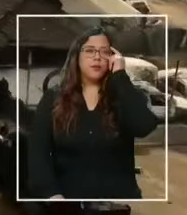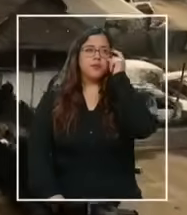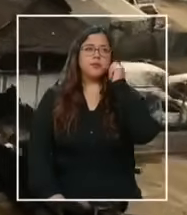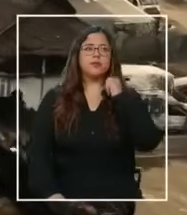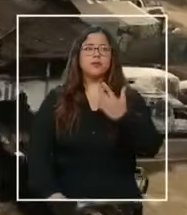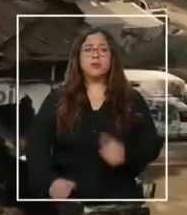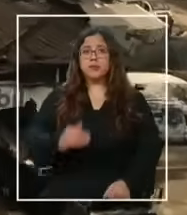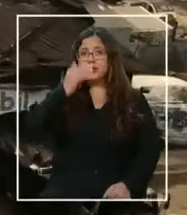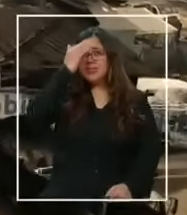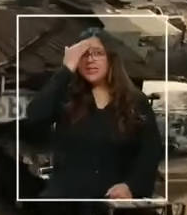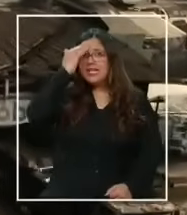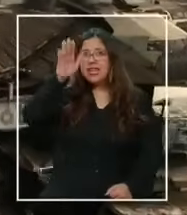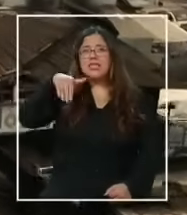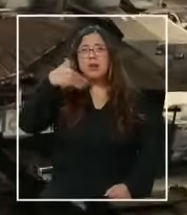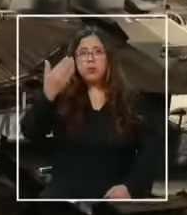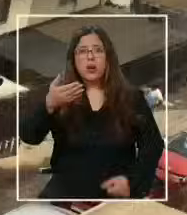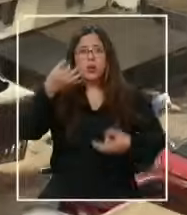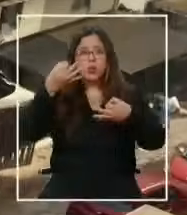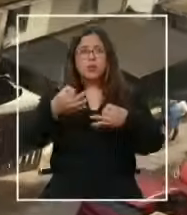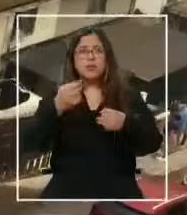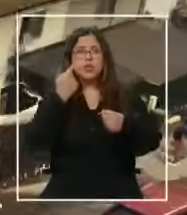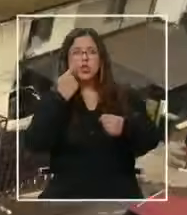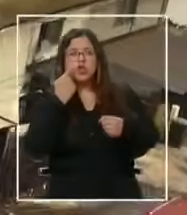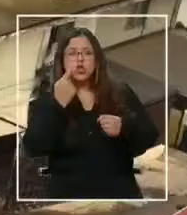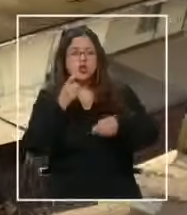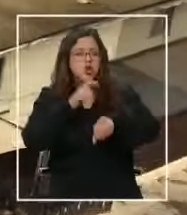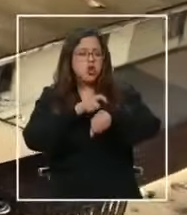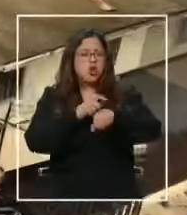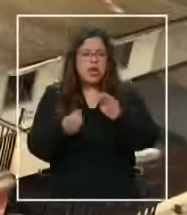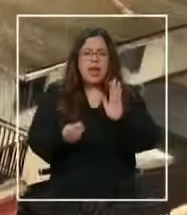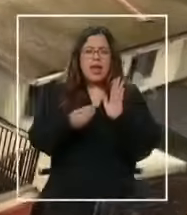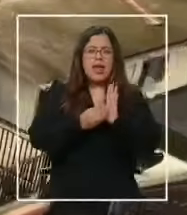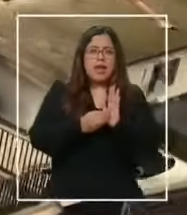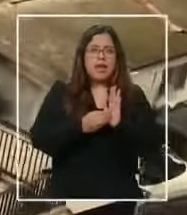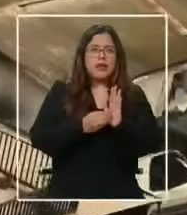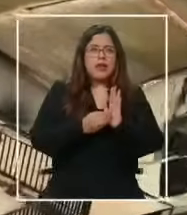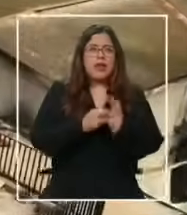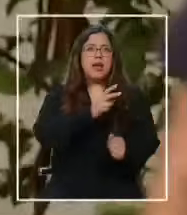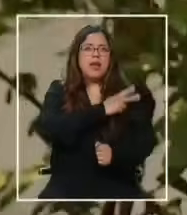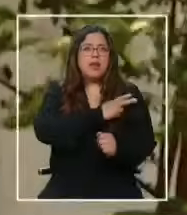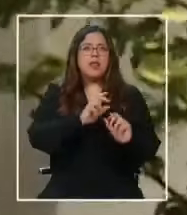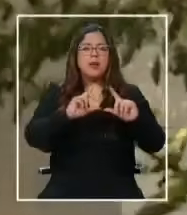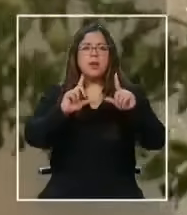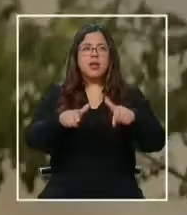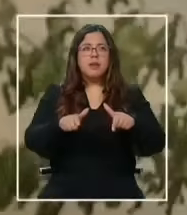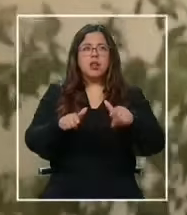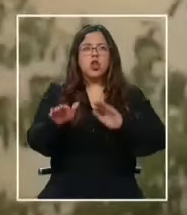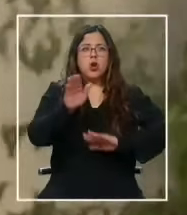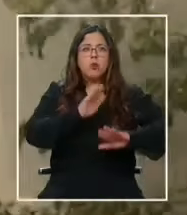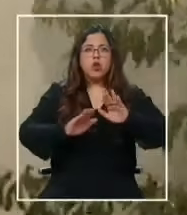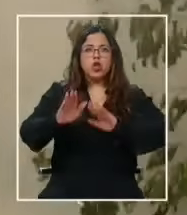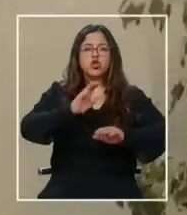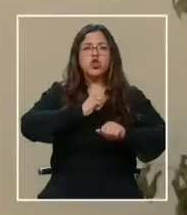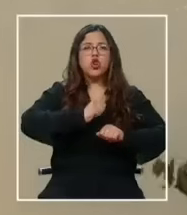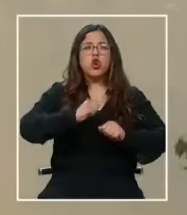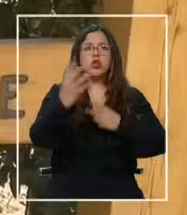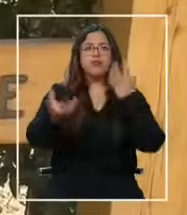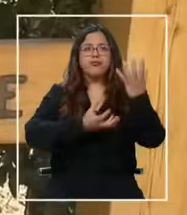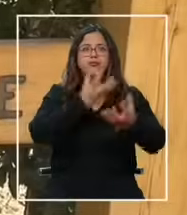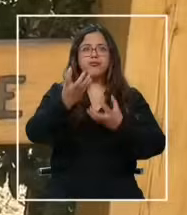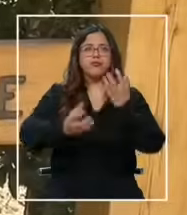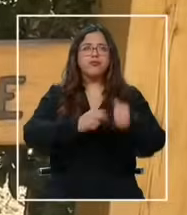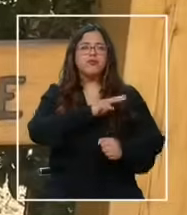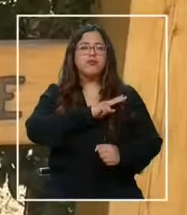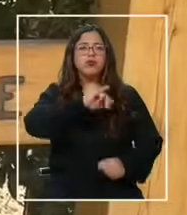pasar de los días se conoció en medio de Valparaíso las horas extras que realizó el jefe del departamento de protección contra incendios de Valparaíso